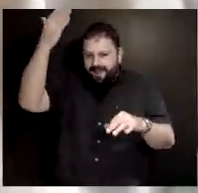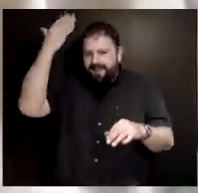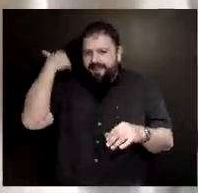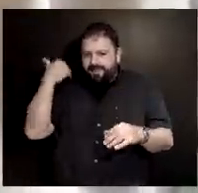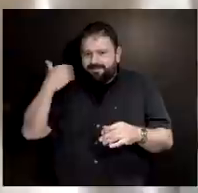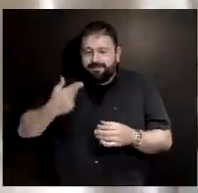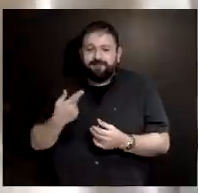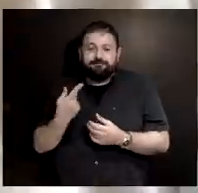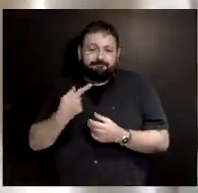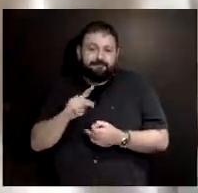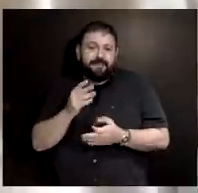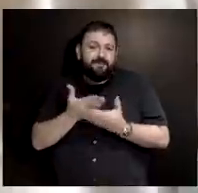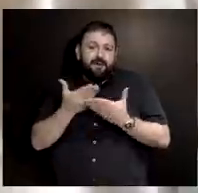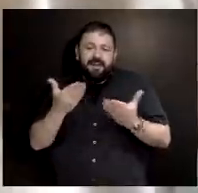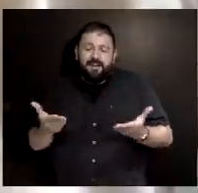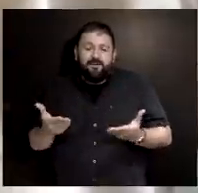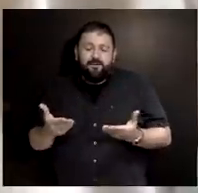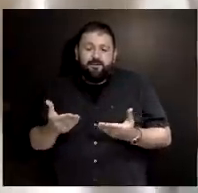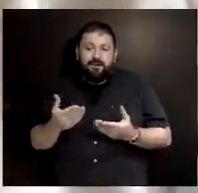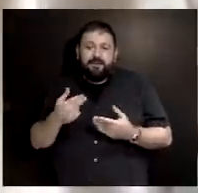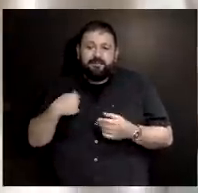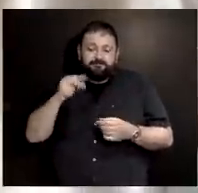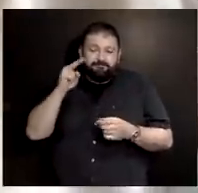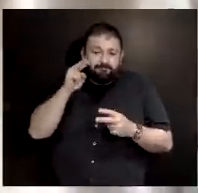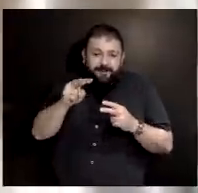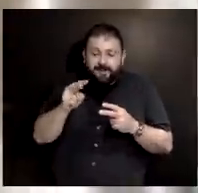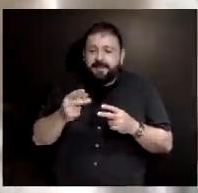esta ocasión me tocó ver a muchos de ustedes